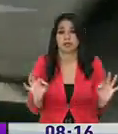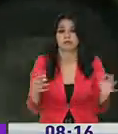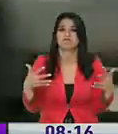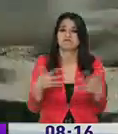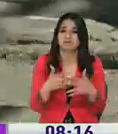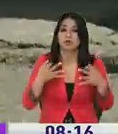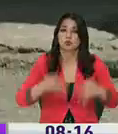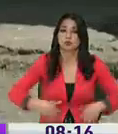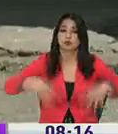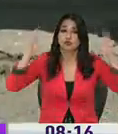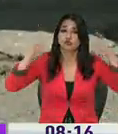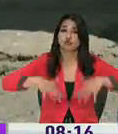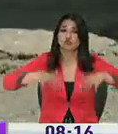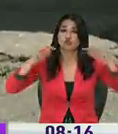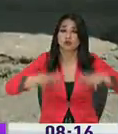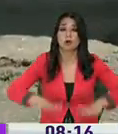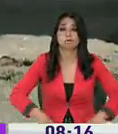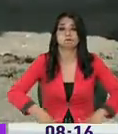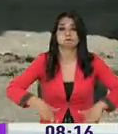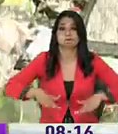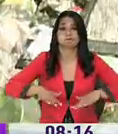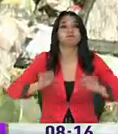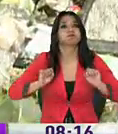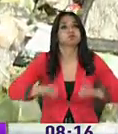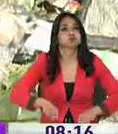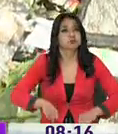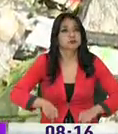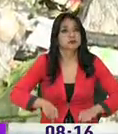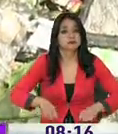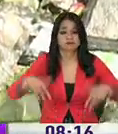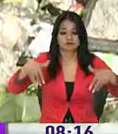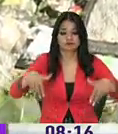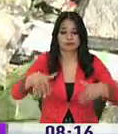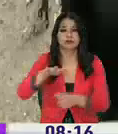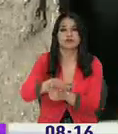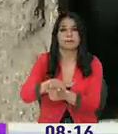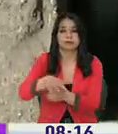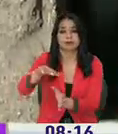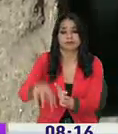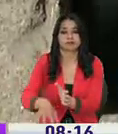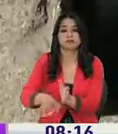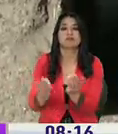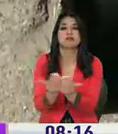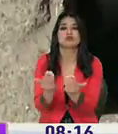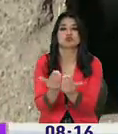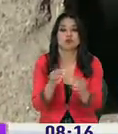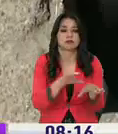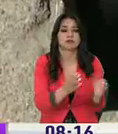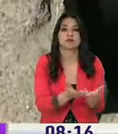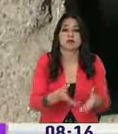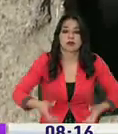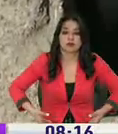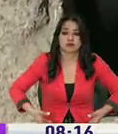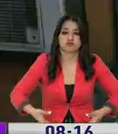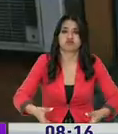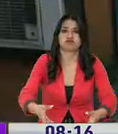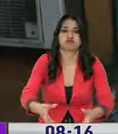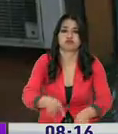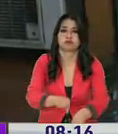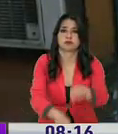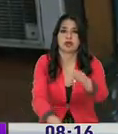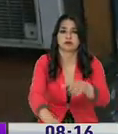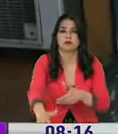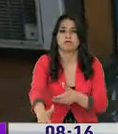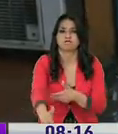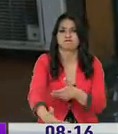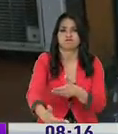época de lluvia se originen inundaciones ya que los sumideros están colapsados y los colectores de agua podrían dañarse en la casa